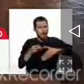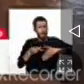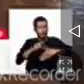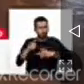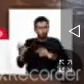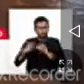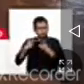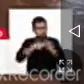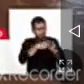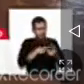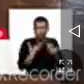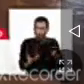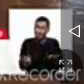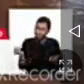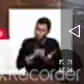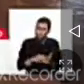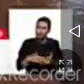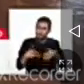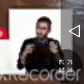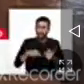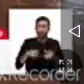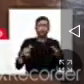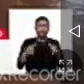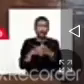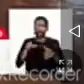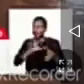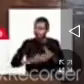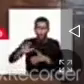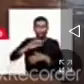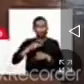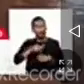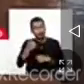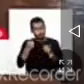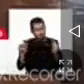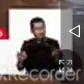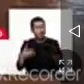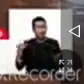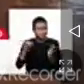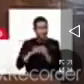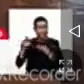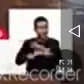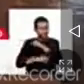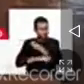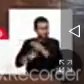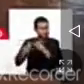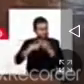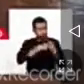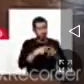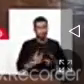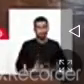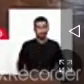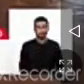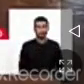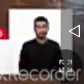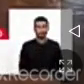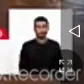países dentro de esta alianza? ¿Por qué no crear este mecanismo u otro para que haya más países?